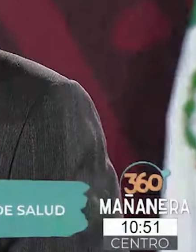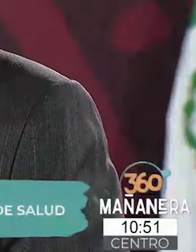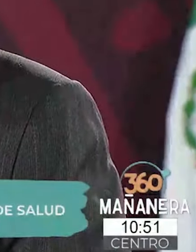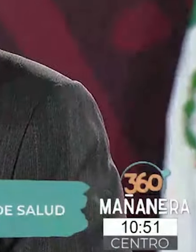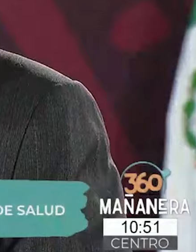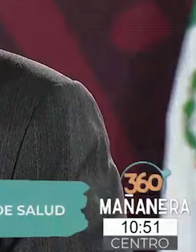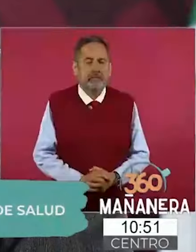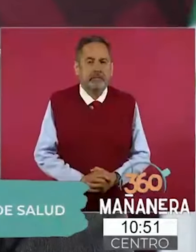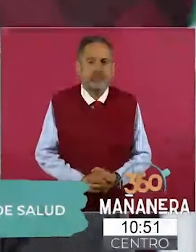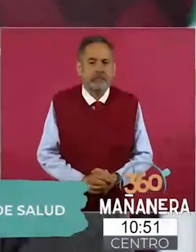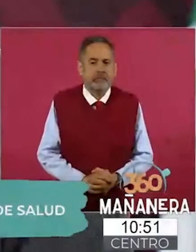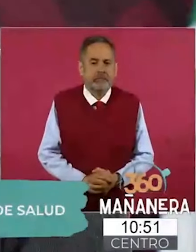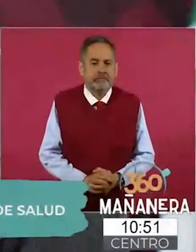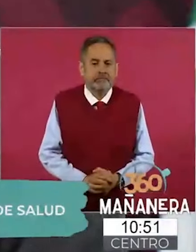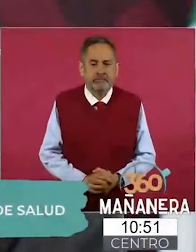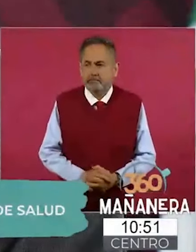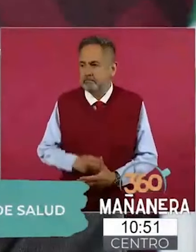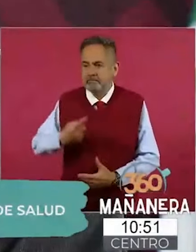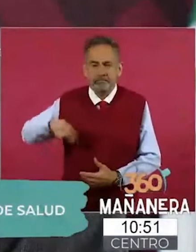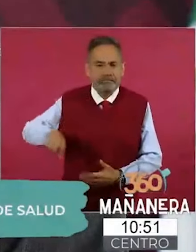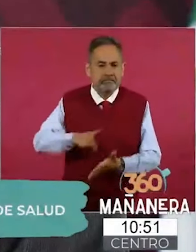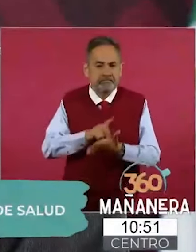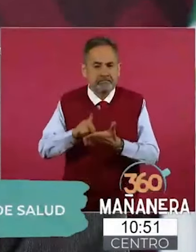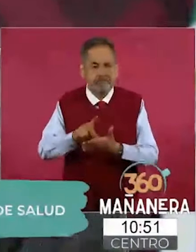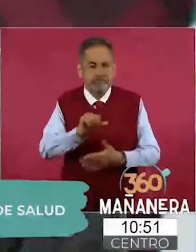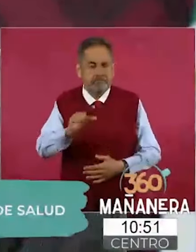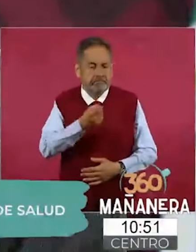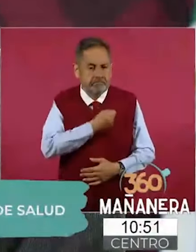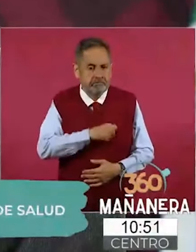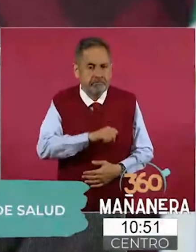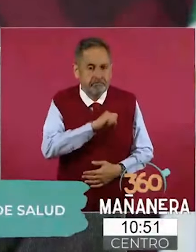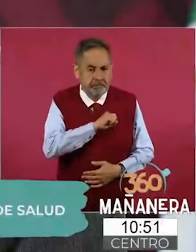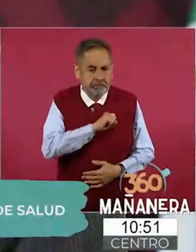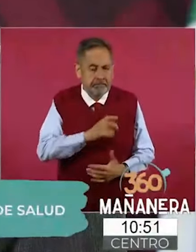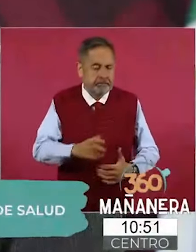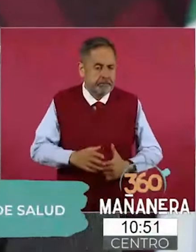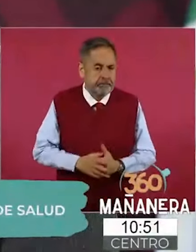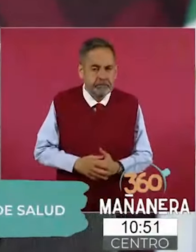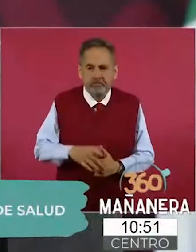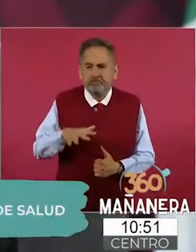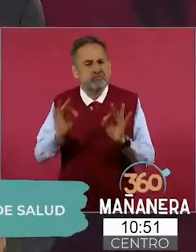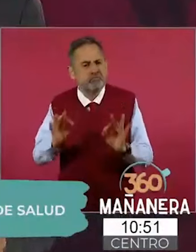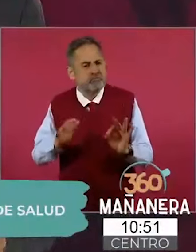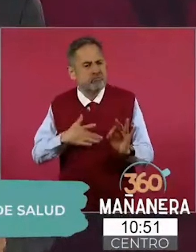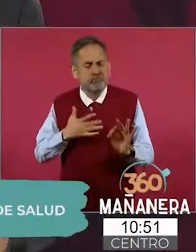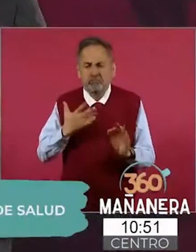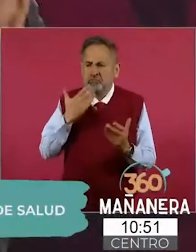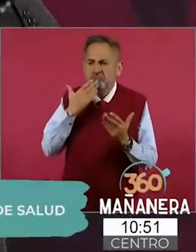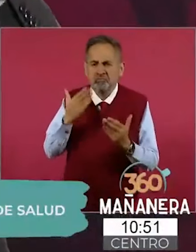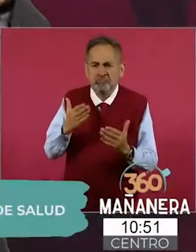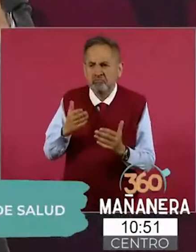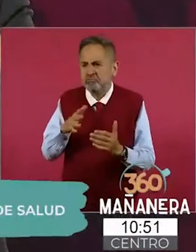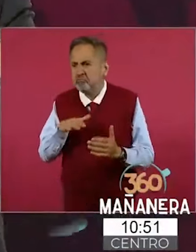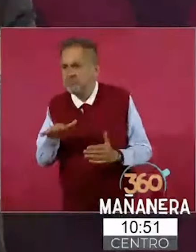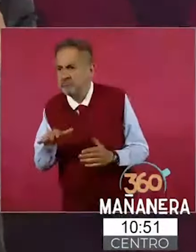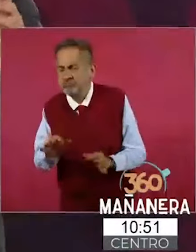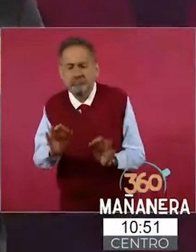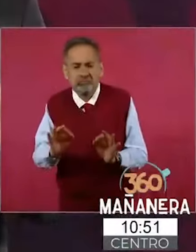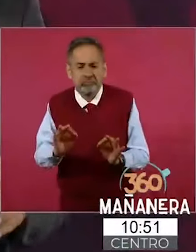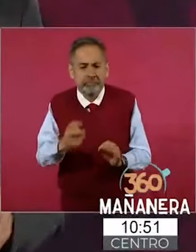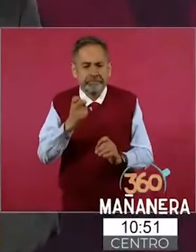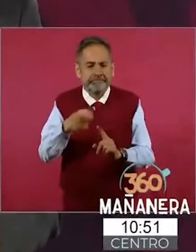el derecho a la salud, el estado de bienestar. Eso es